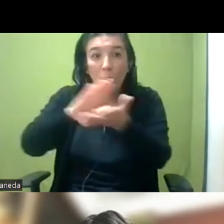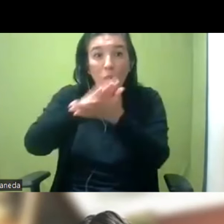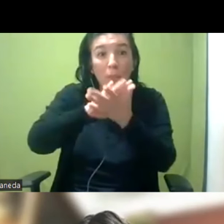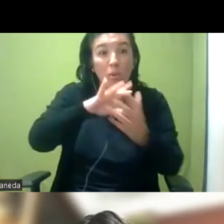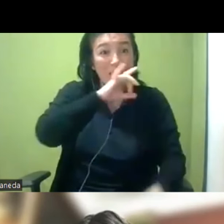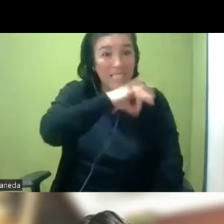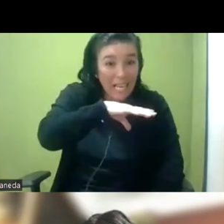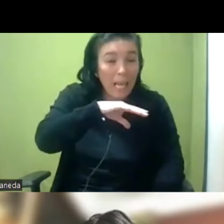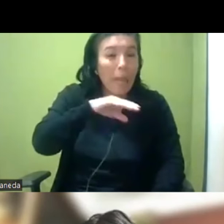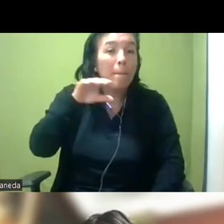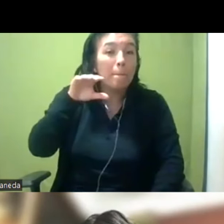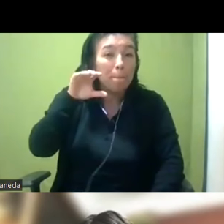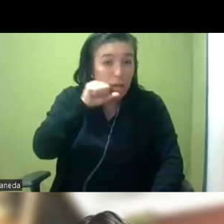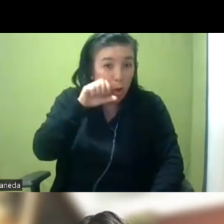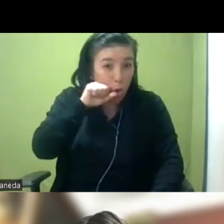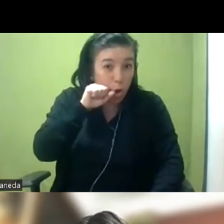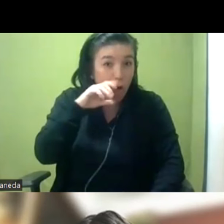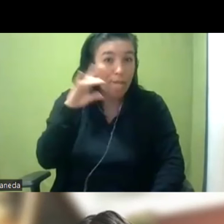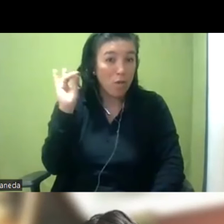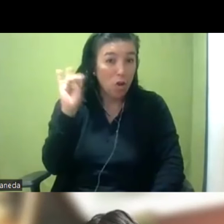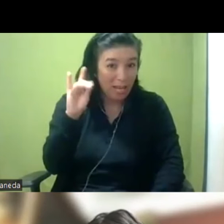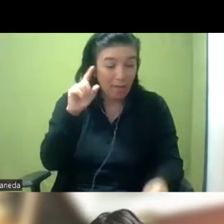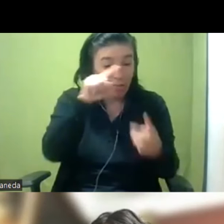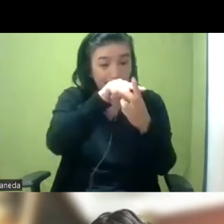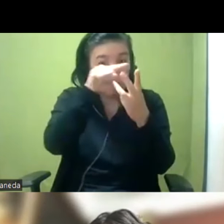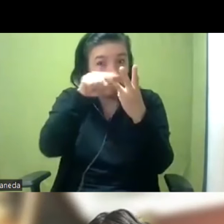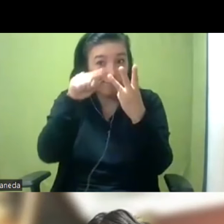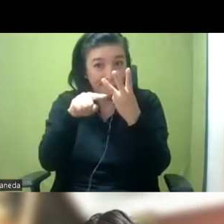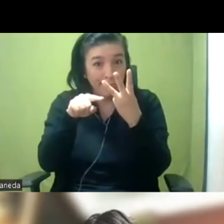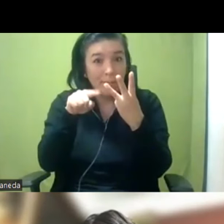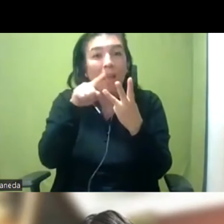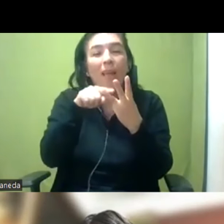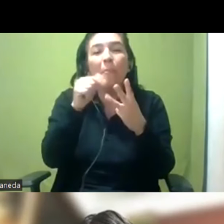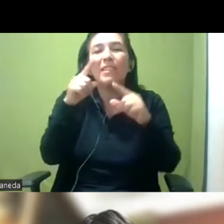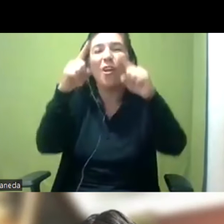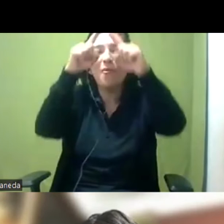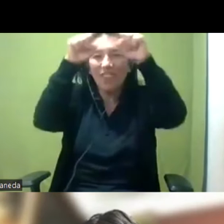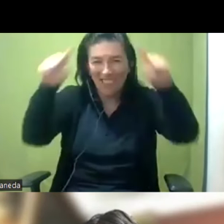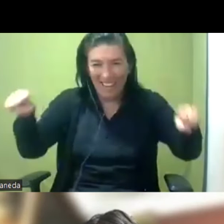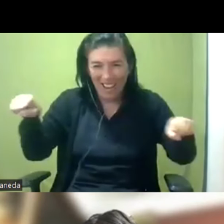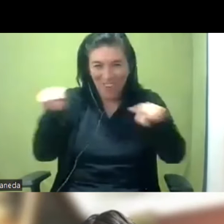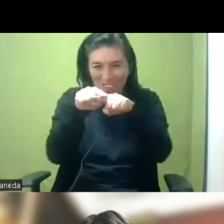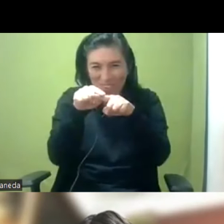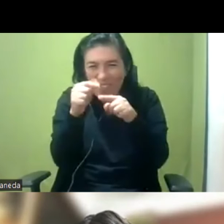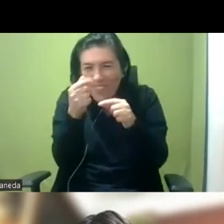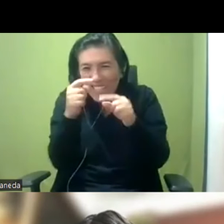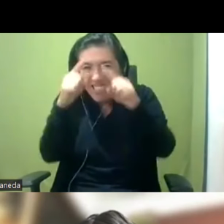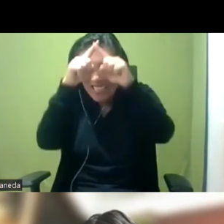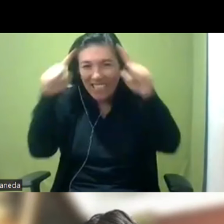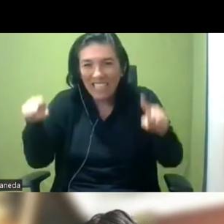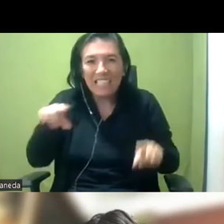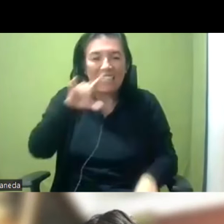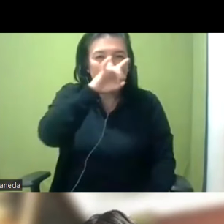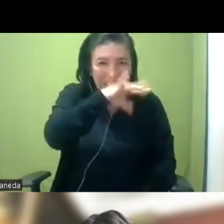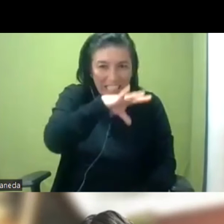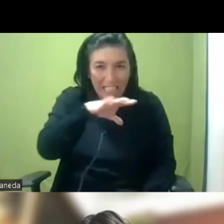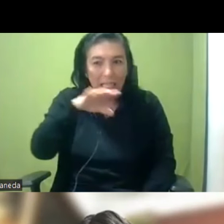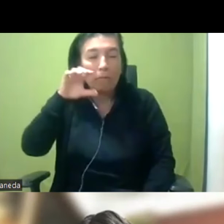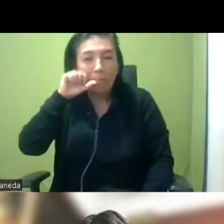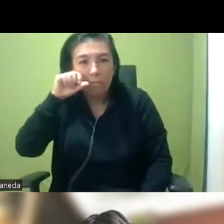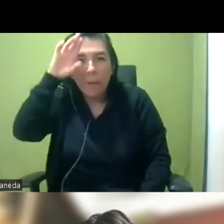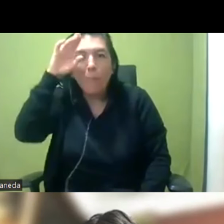Perú, Bolivia, de donde hay un triángulo ahí de mucha posibilidad de tráfico